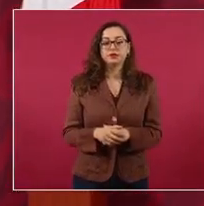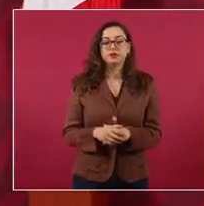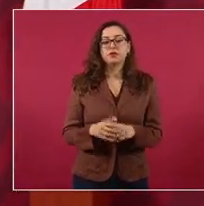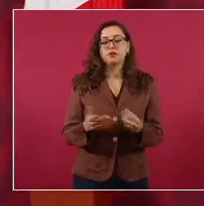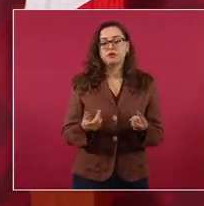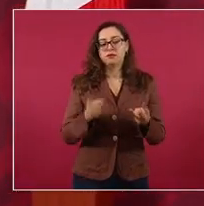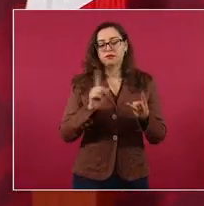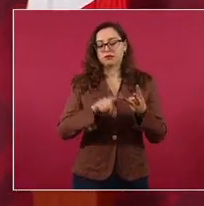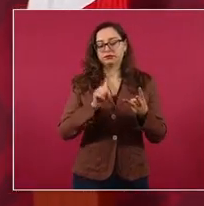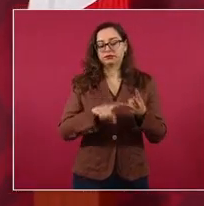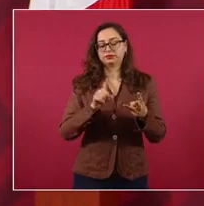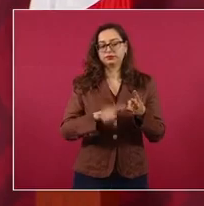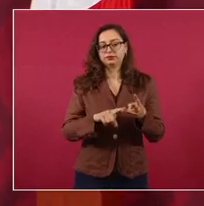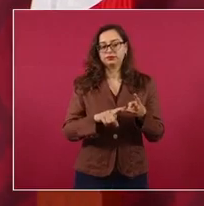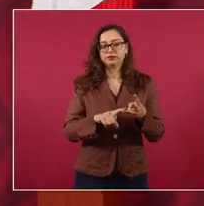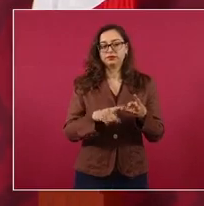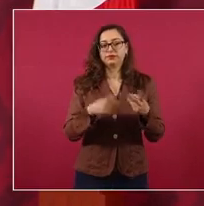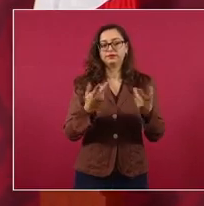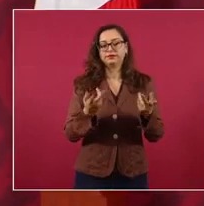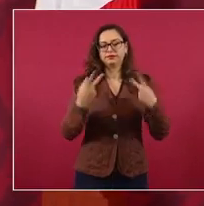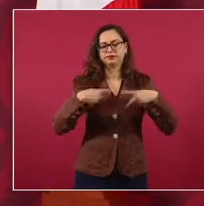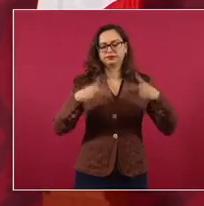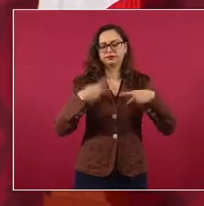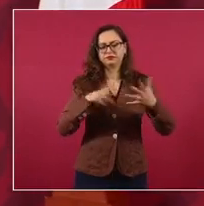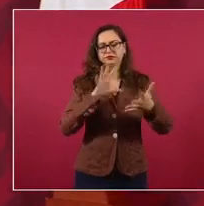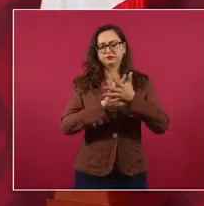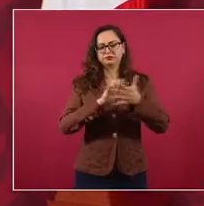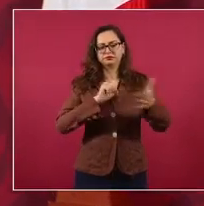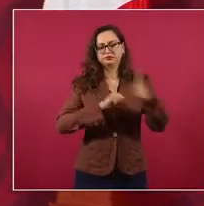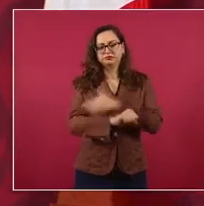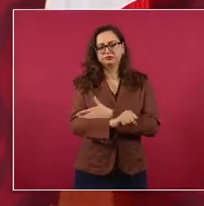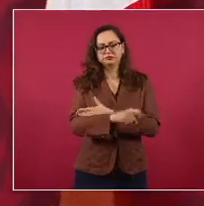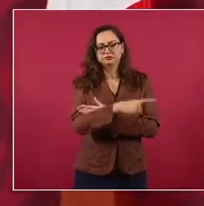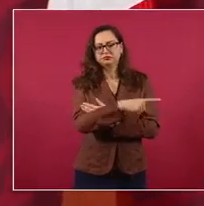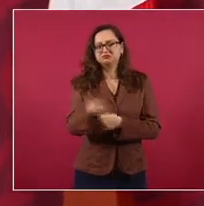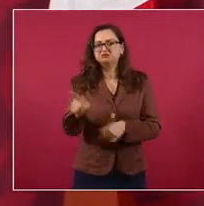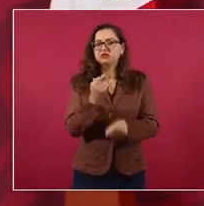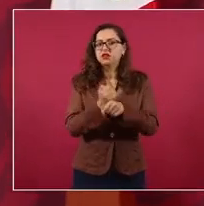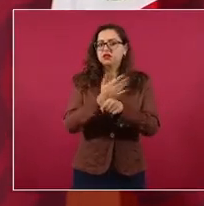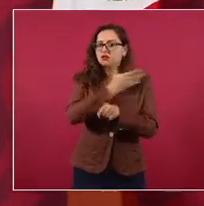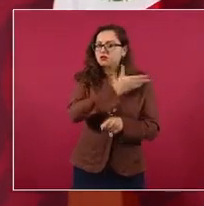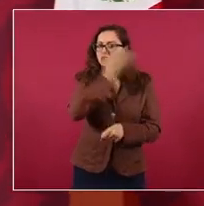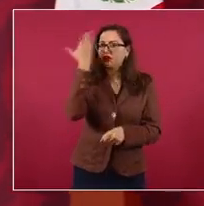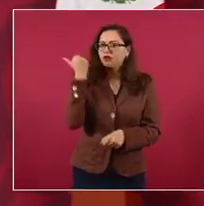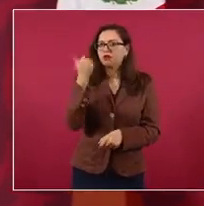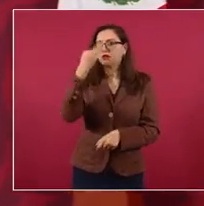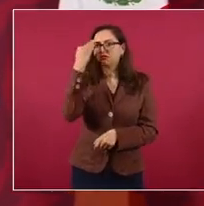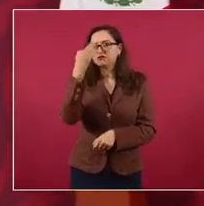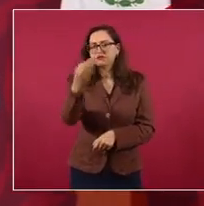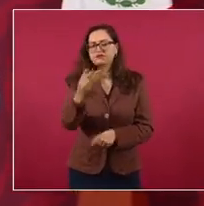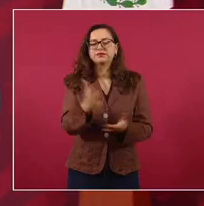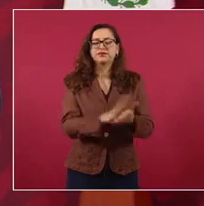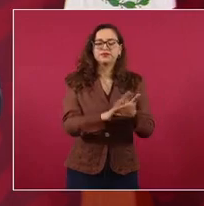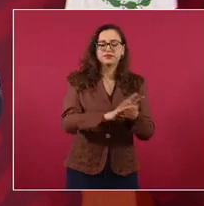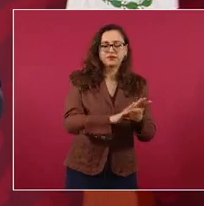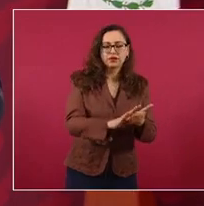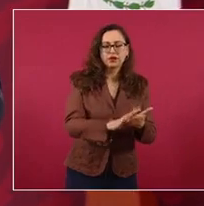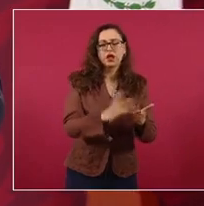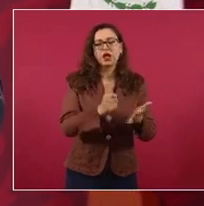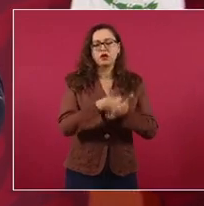liberaciones por amnistía y por otros mecanismos de